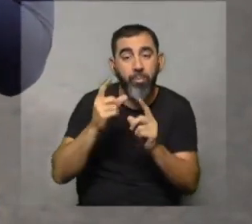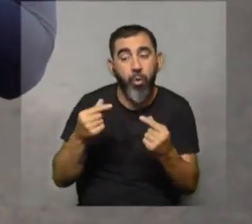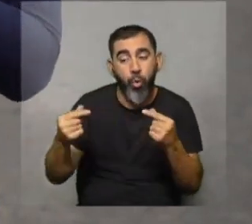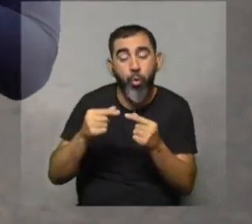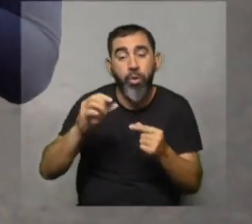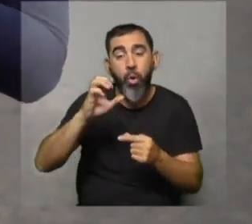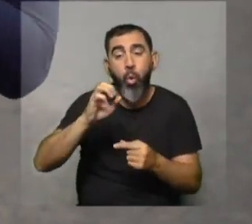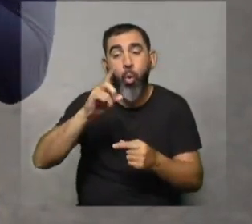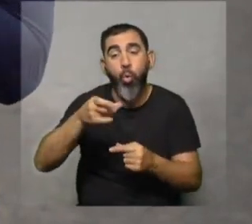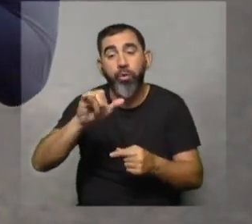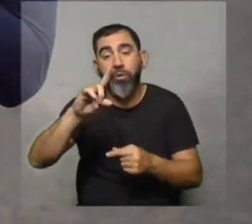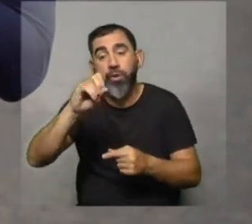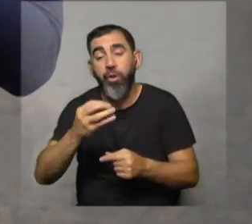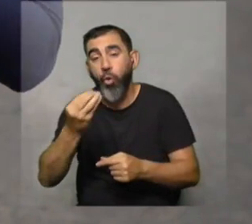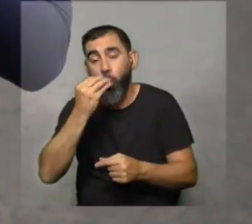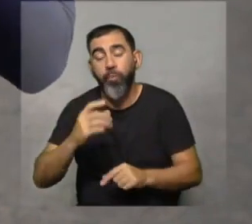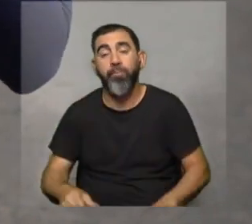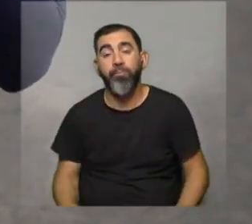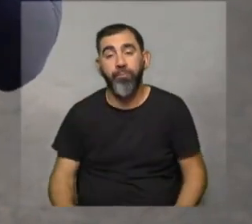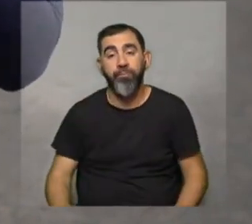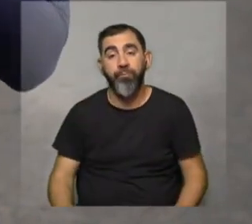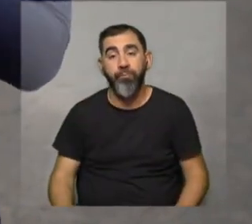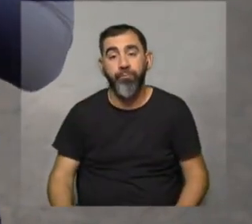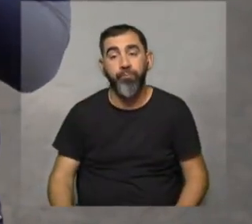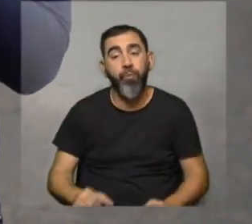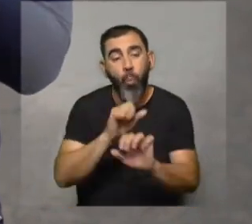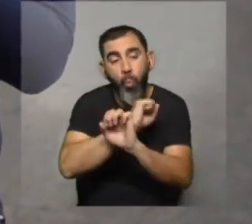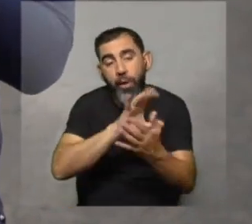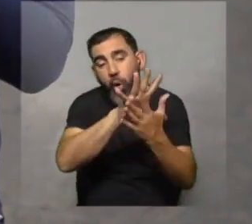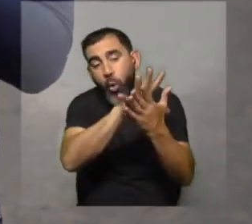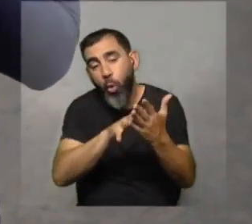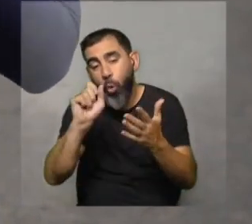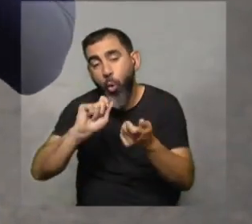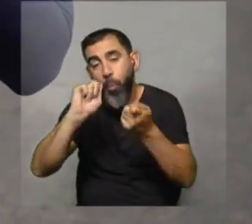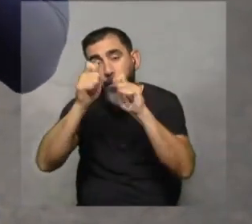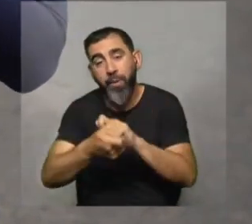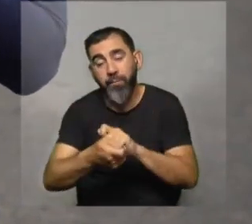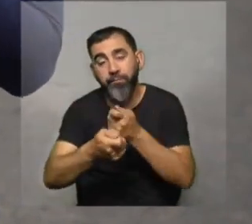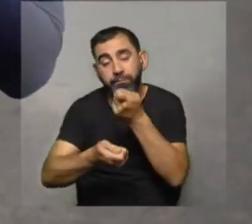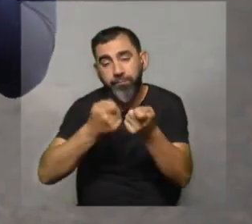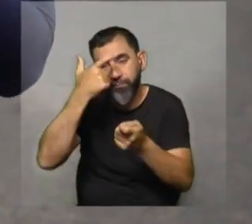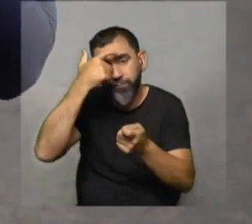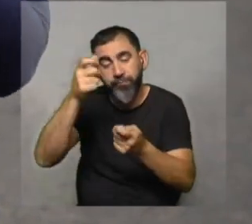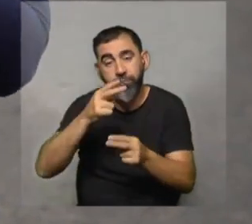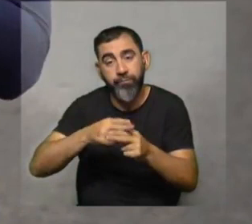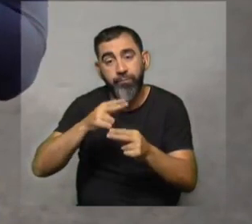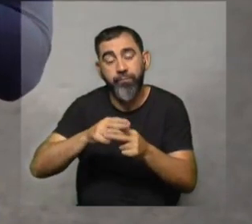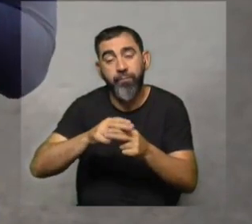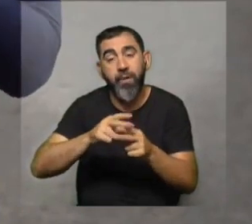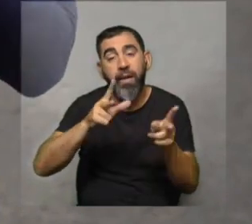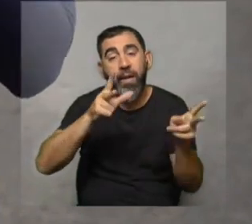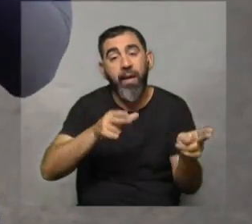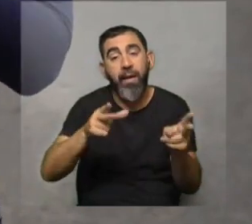muy importante en nuestros alimentos. Lo podemos imitar, esa mutación, aplicando una técnica que se llama edición